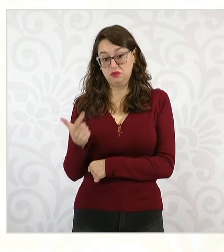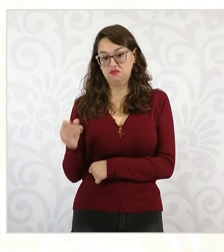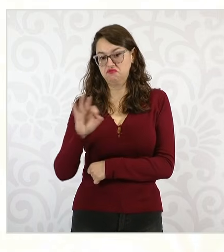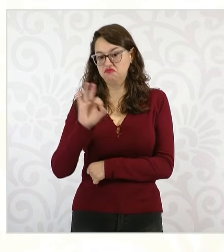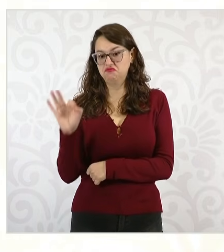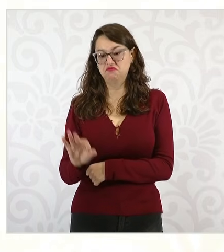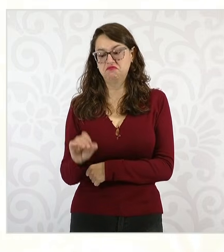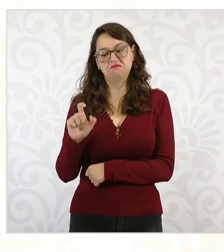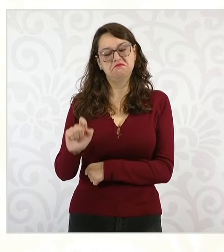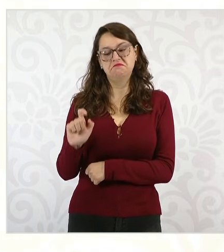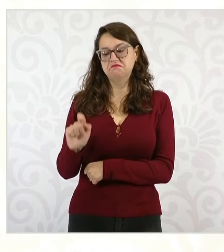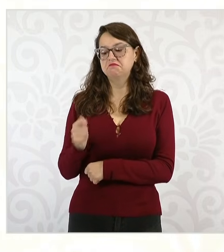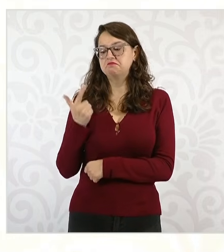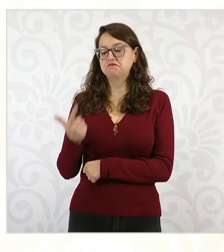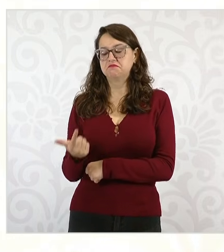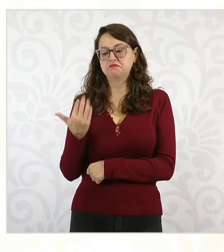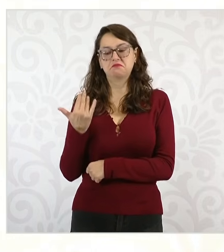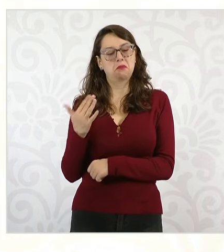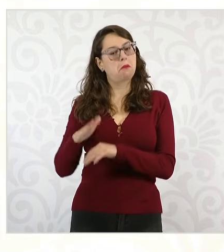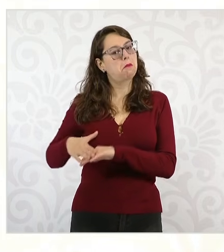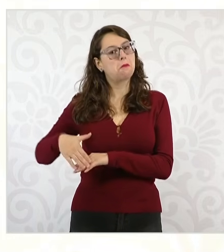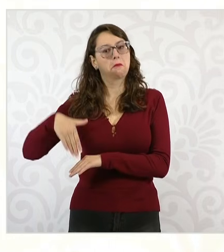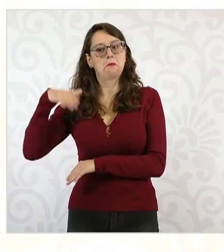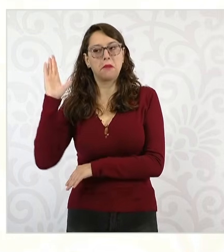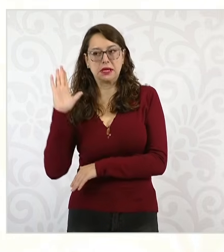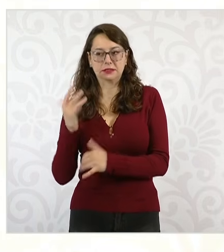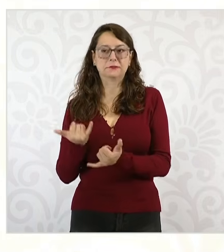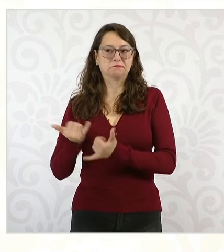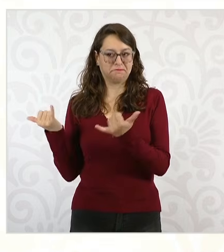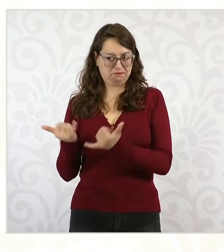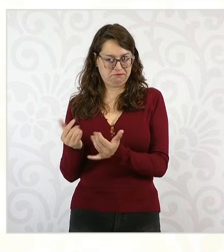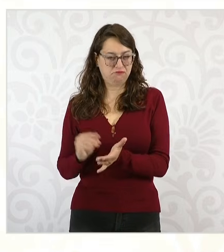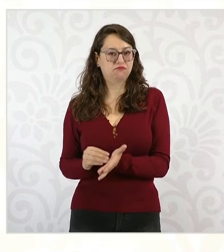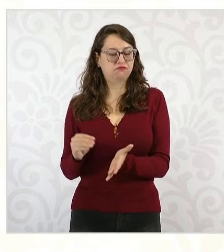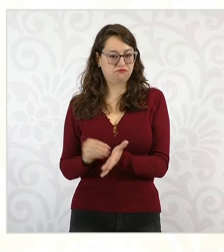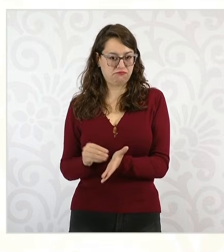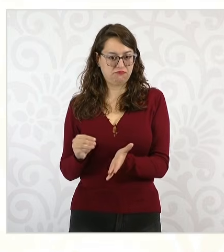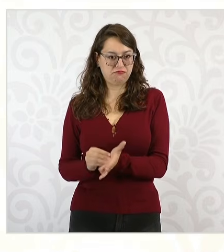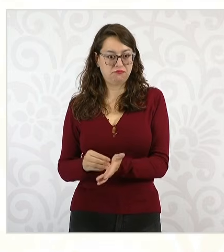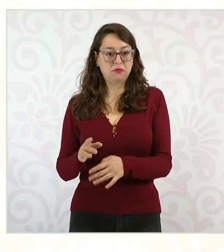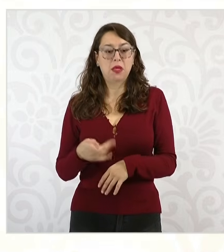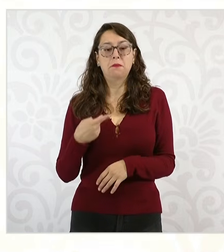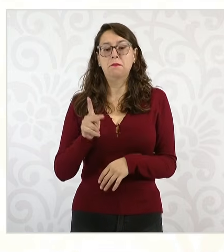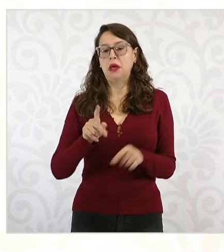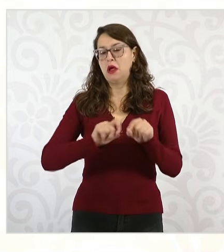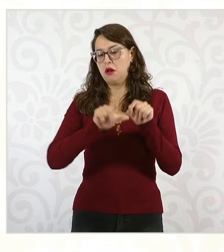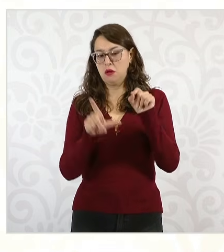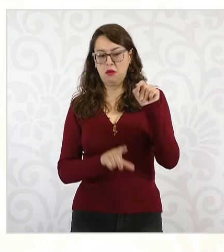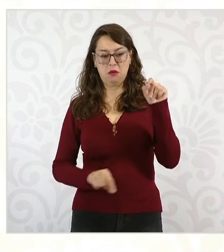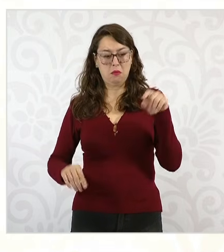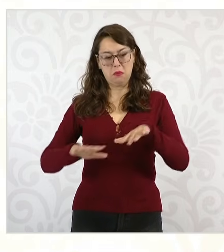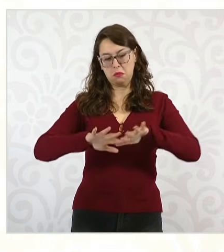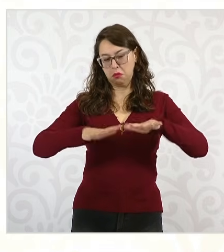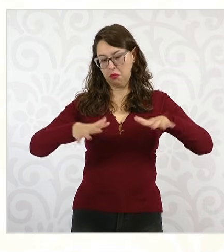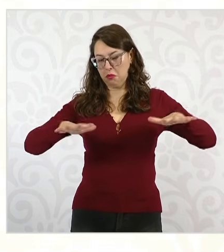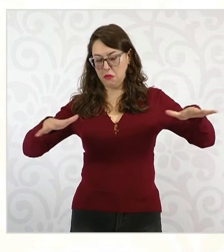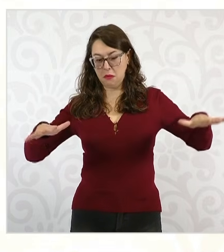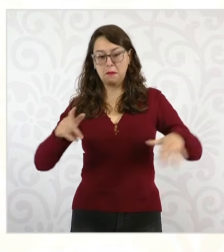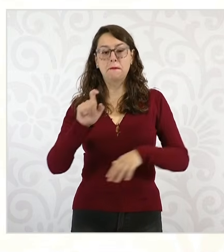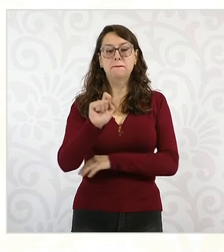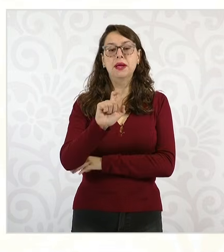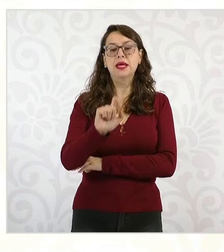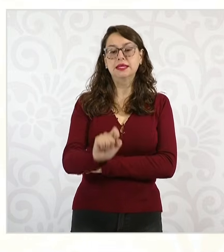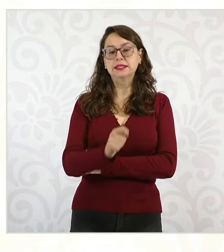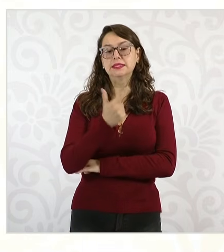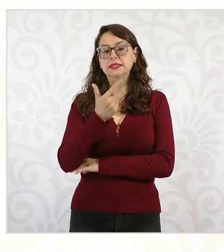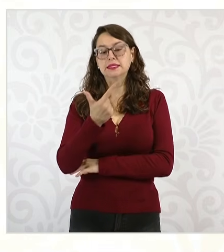12.7% mayor a 27.50, con un precio promedio nacional de 27 pesos con 10 centavos. Recordarle